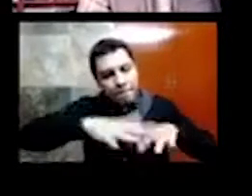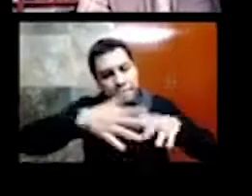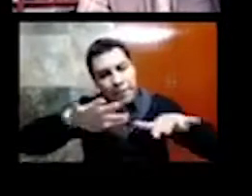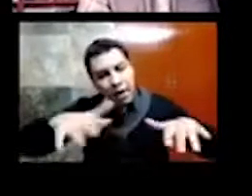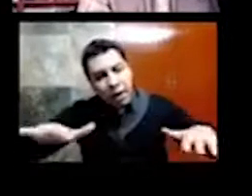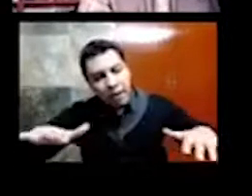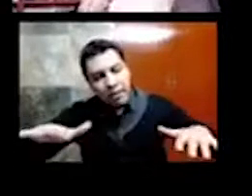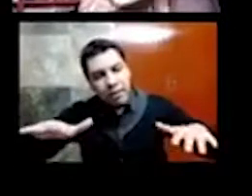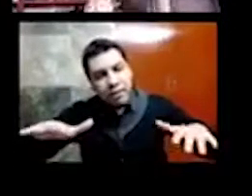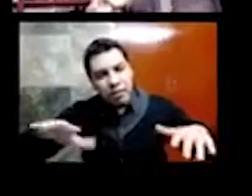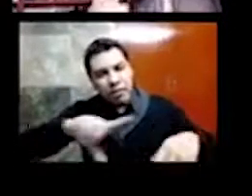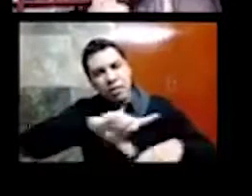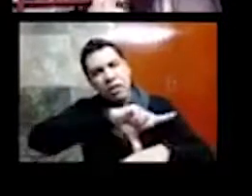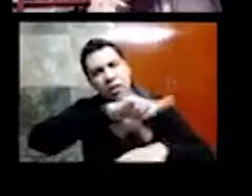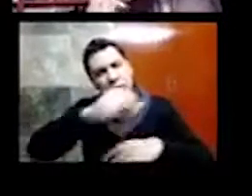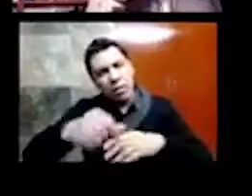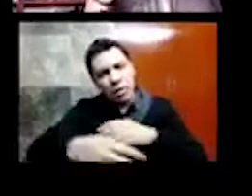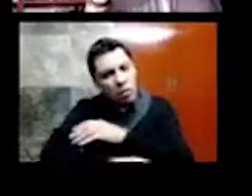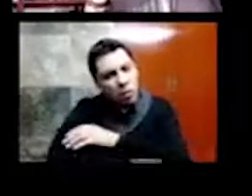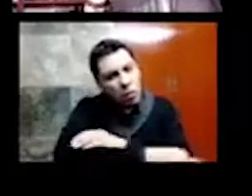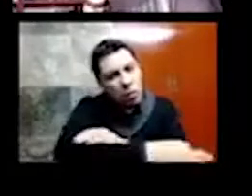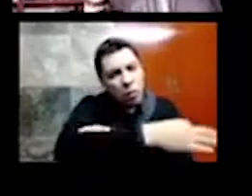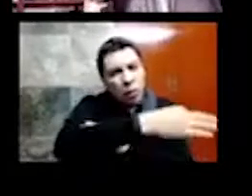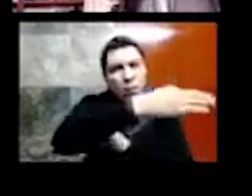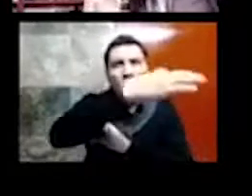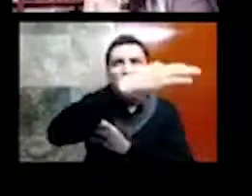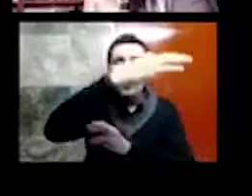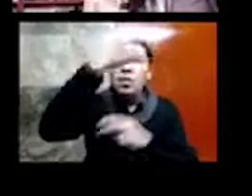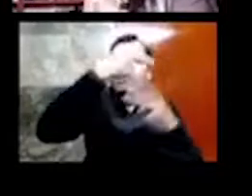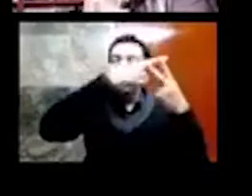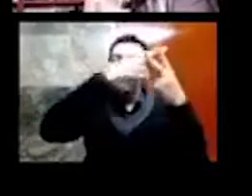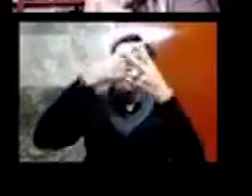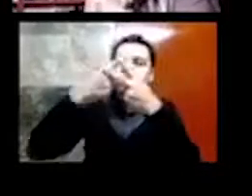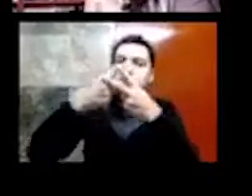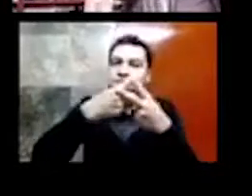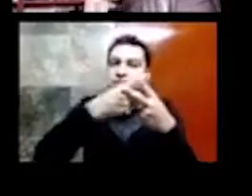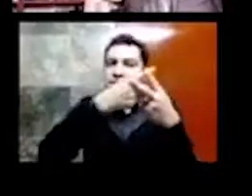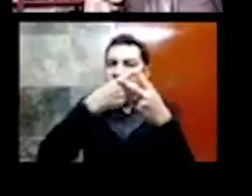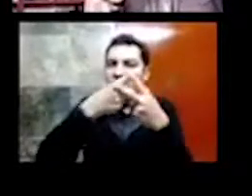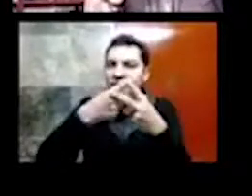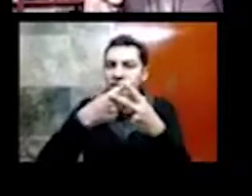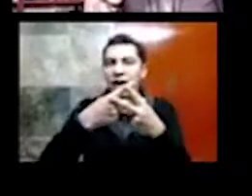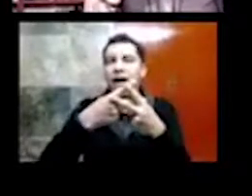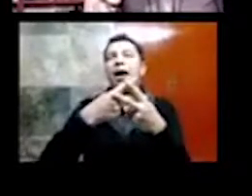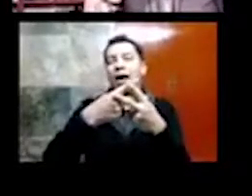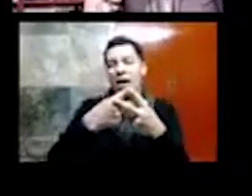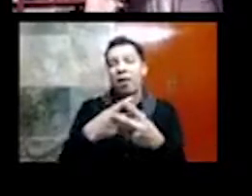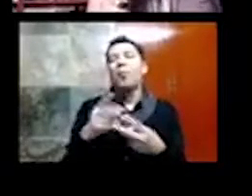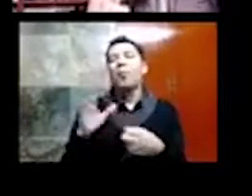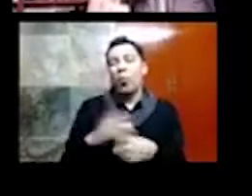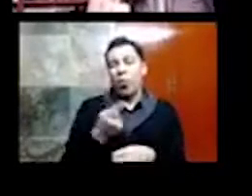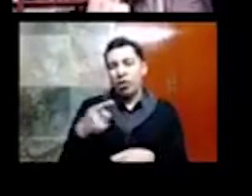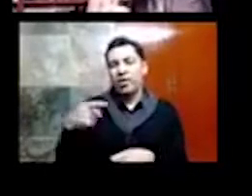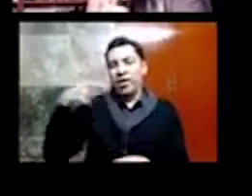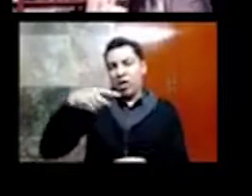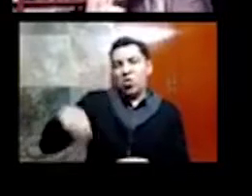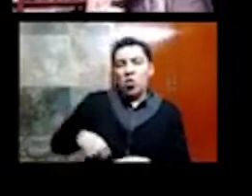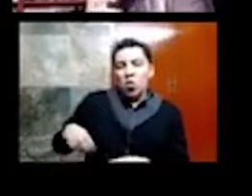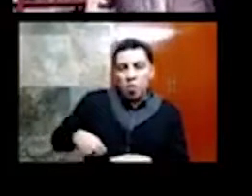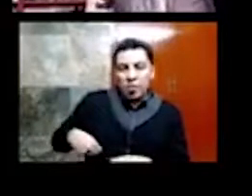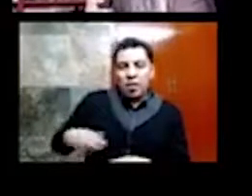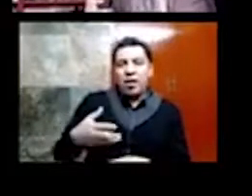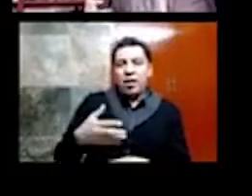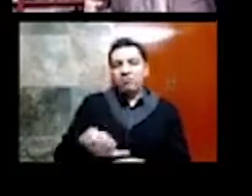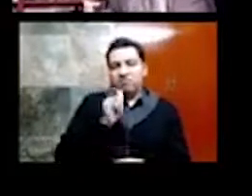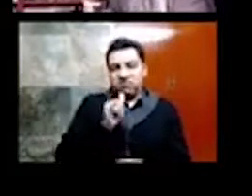mañana. Digamos, un final muy poético para una cruda tan horrorosa como la que ha de haber tenido por el Quetzalcóatl. Pero